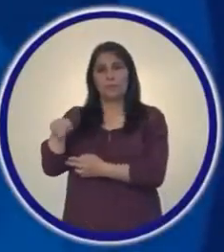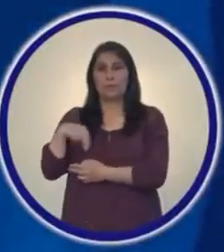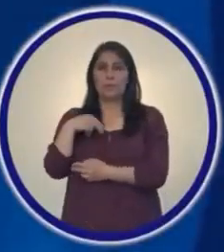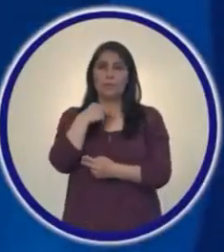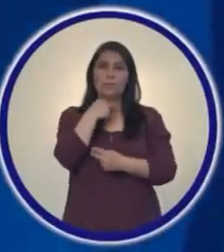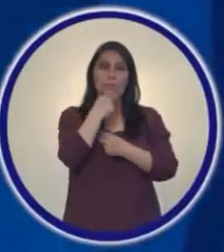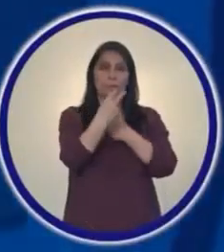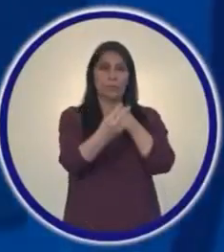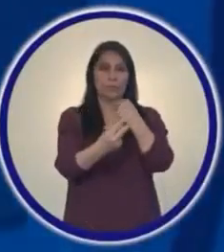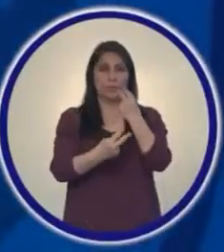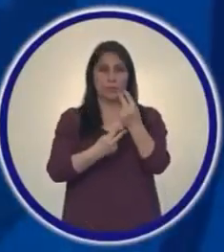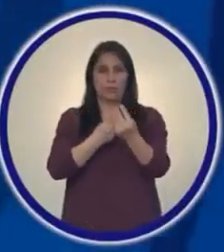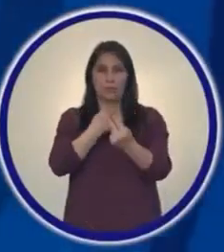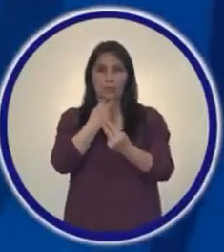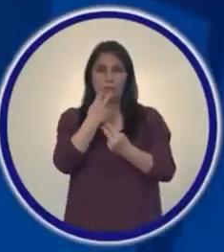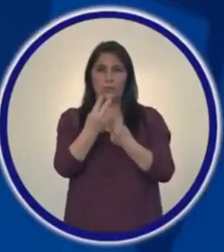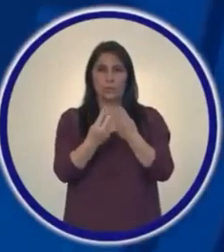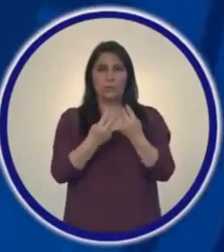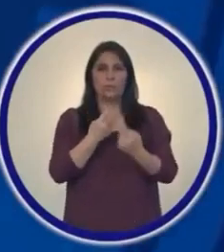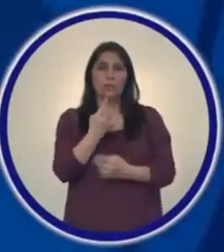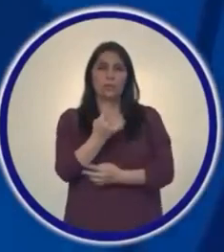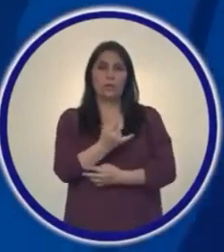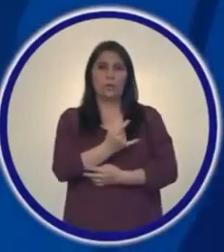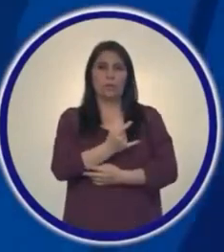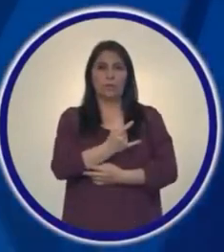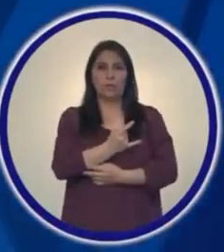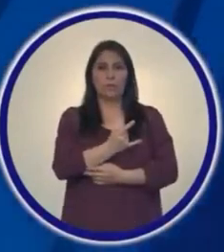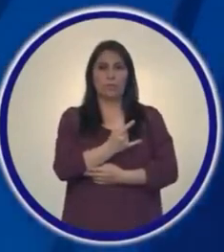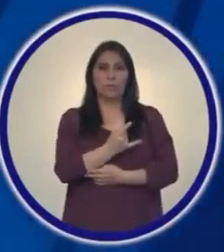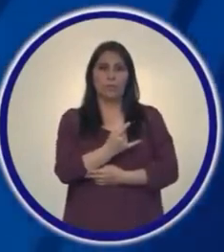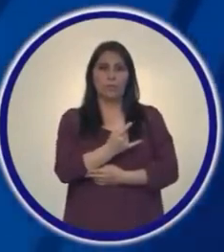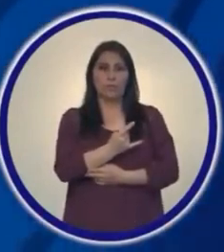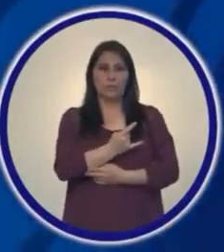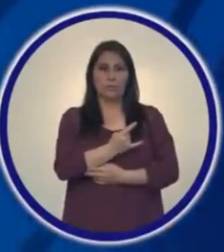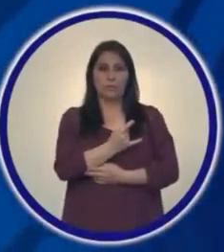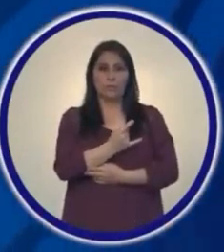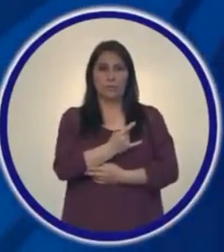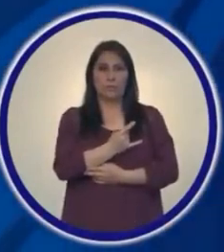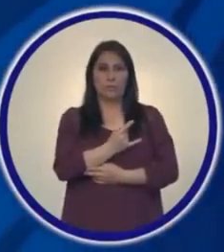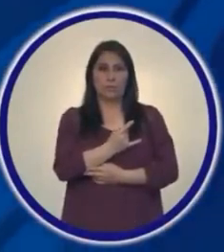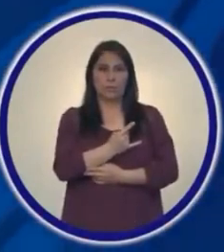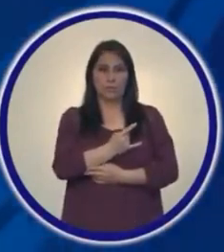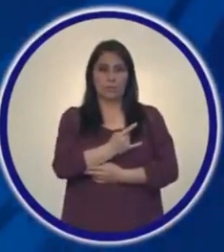somos las voces de la